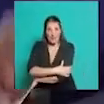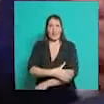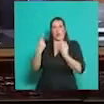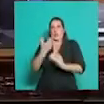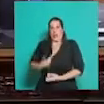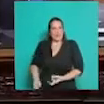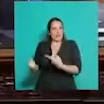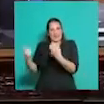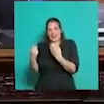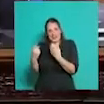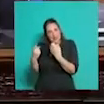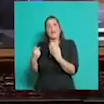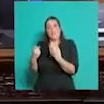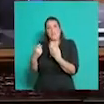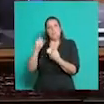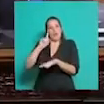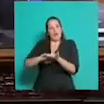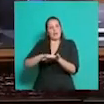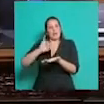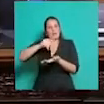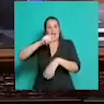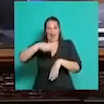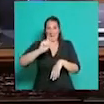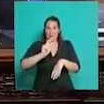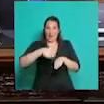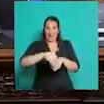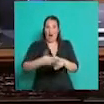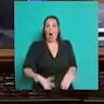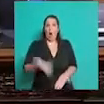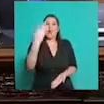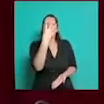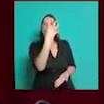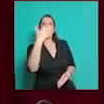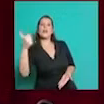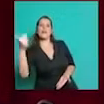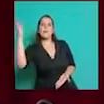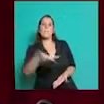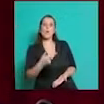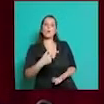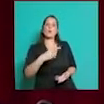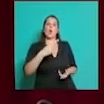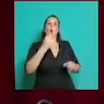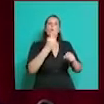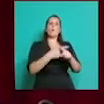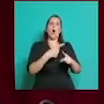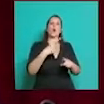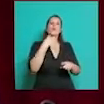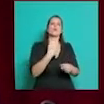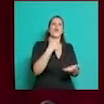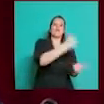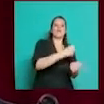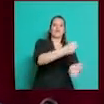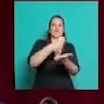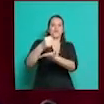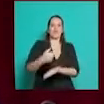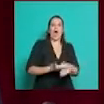tasas, nos asustaban muchas cosas. Pero yo creo que en este camino empezamos de nuevo a recuperar la confianza en nuestro